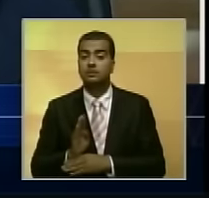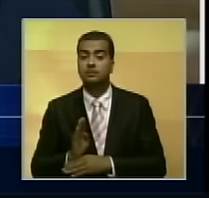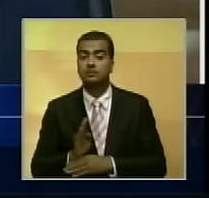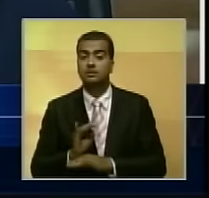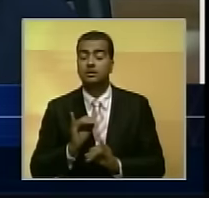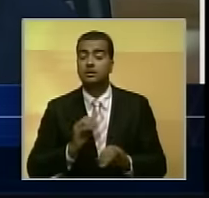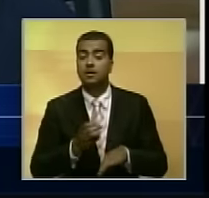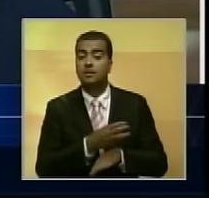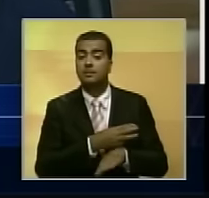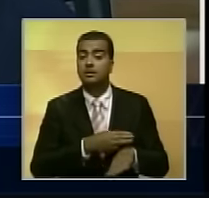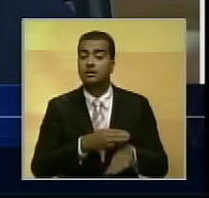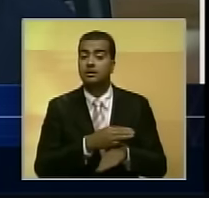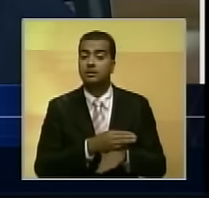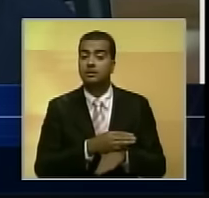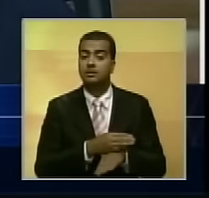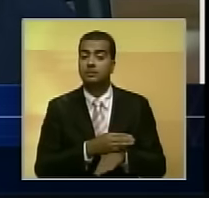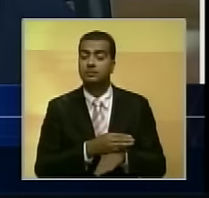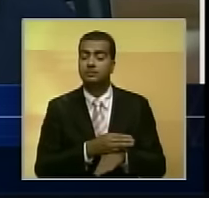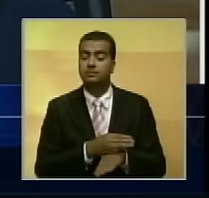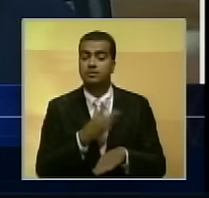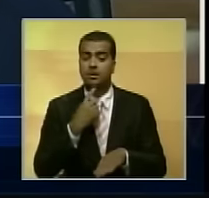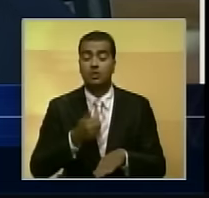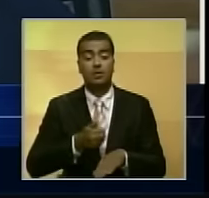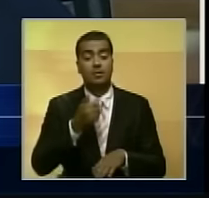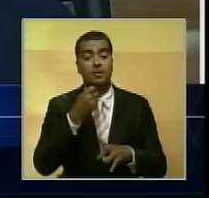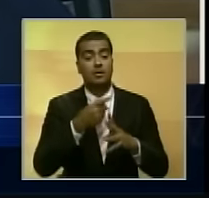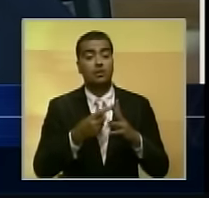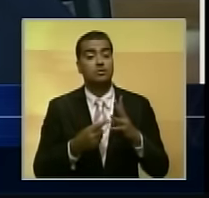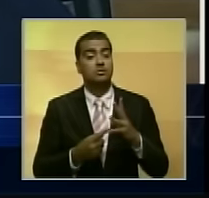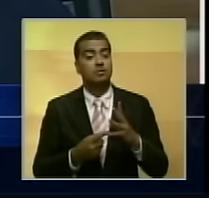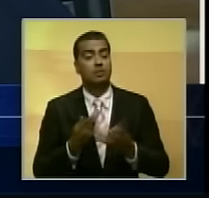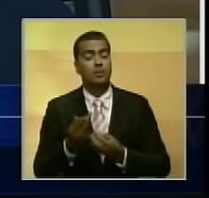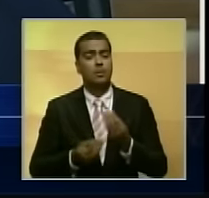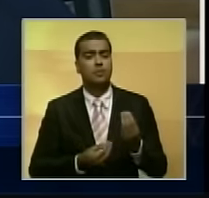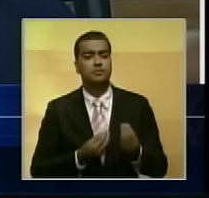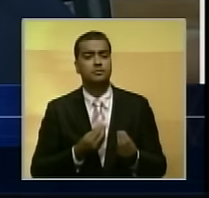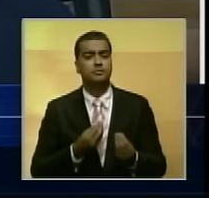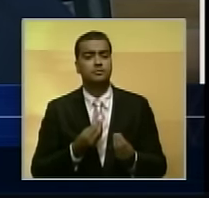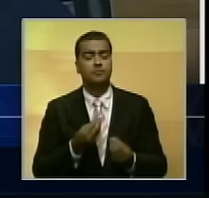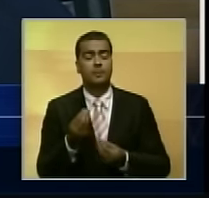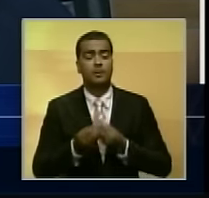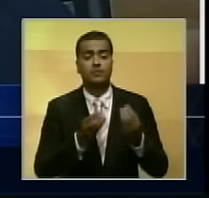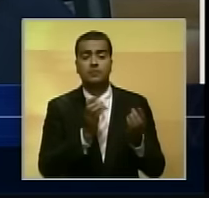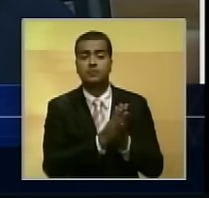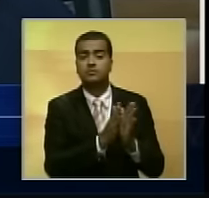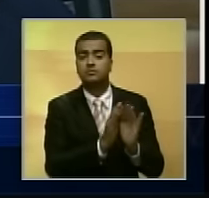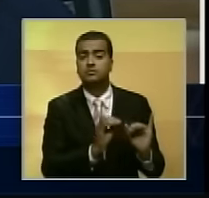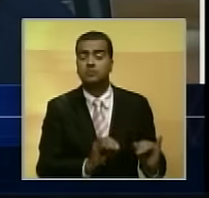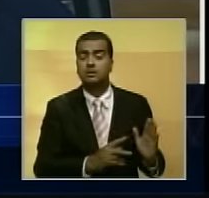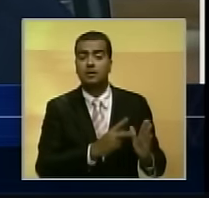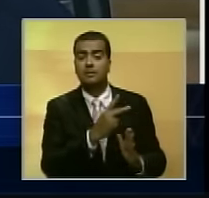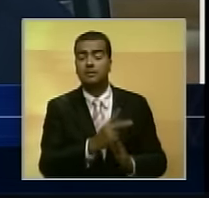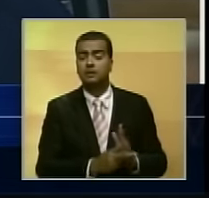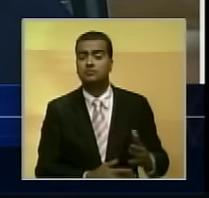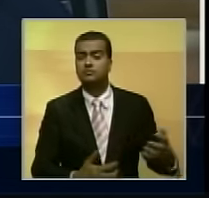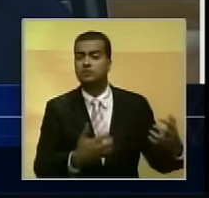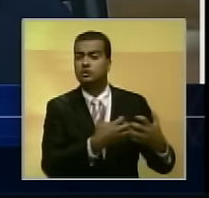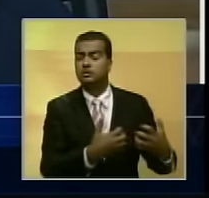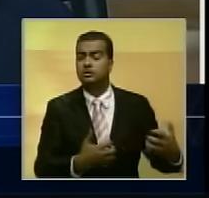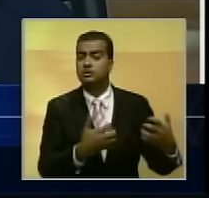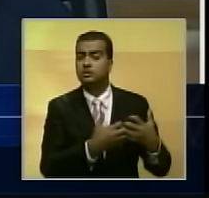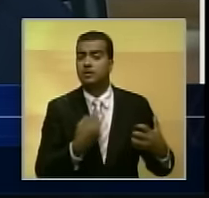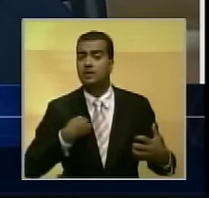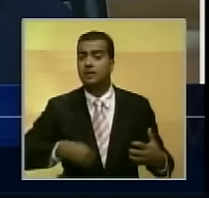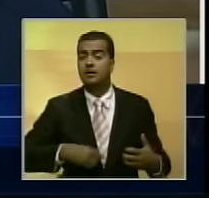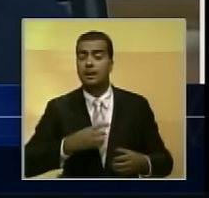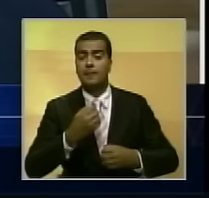ya el ministro Reverol pues dará con mayor detalle cómo fue desmantelado el plan violento que